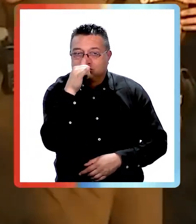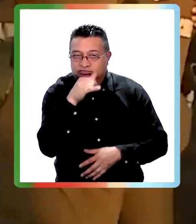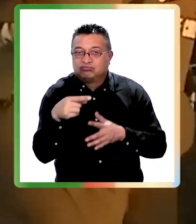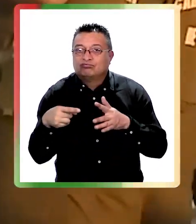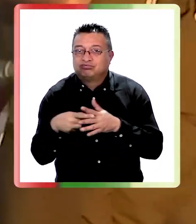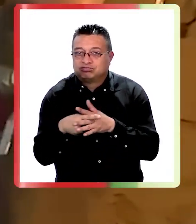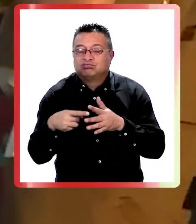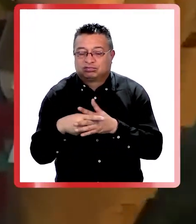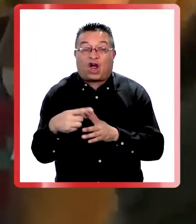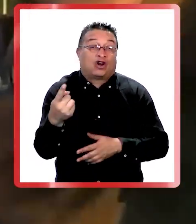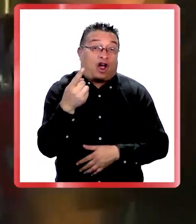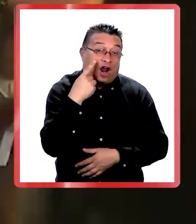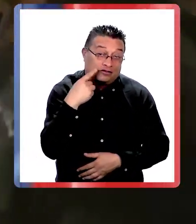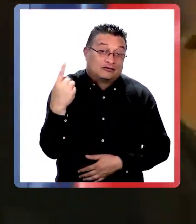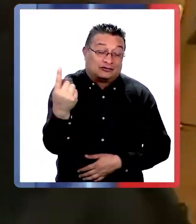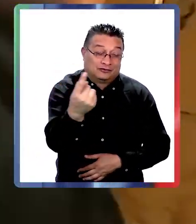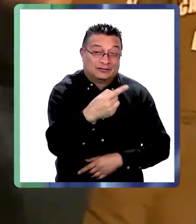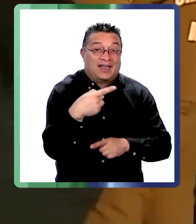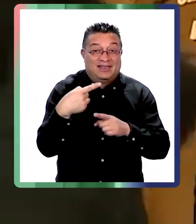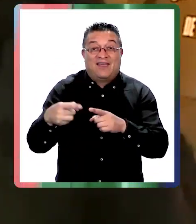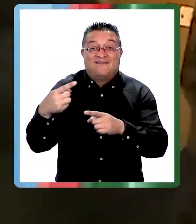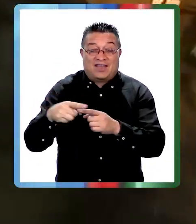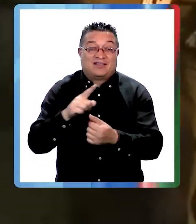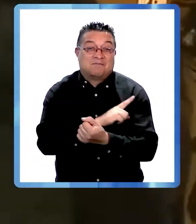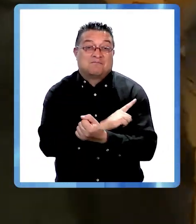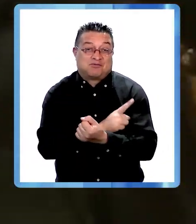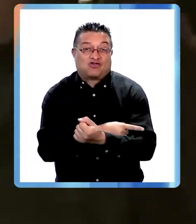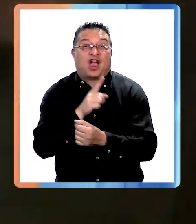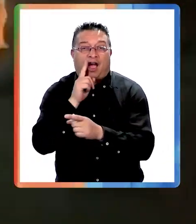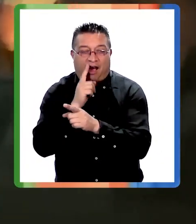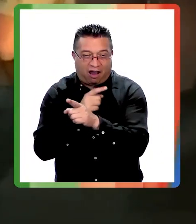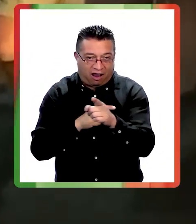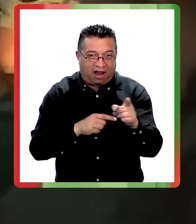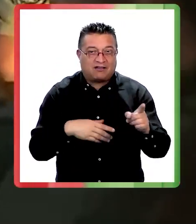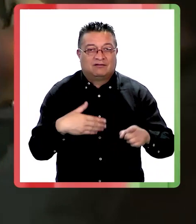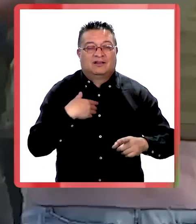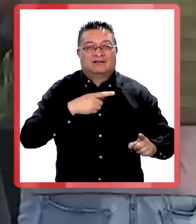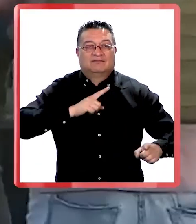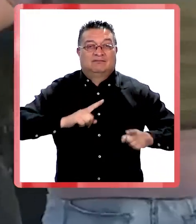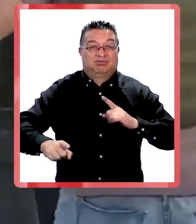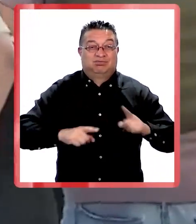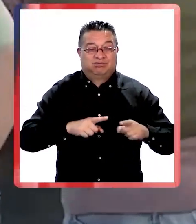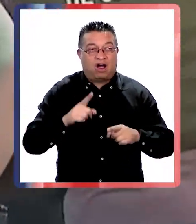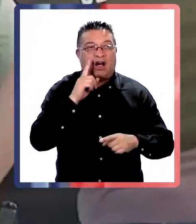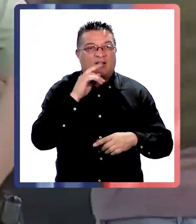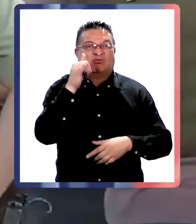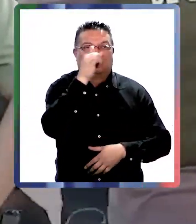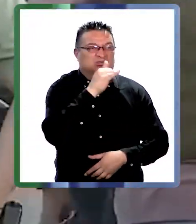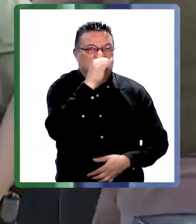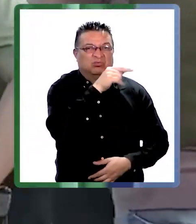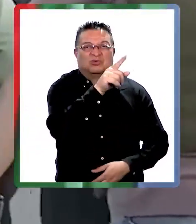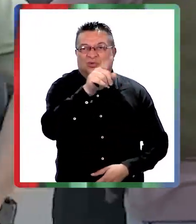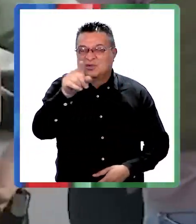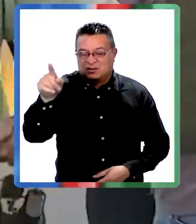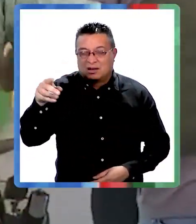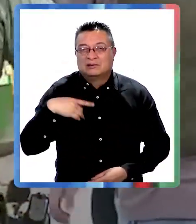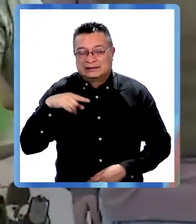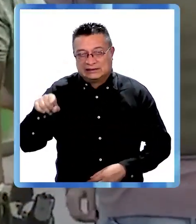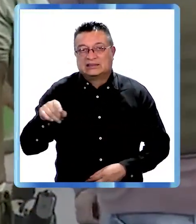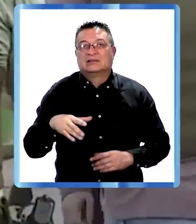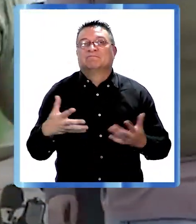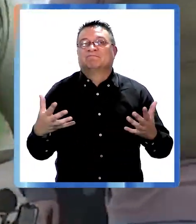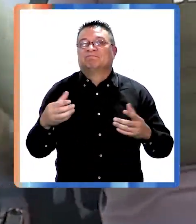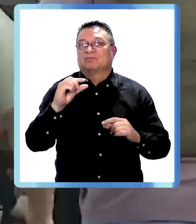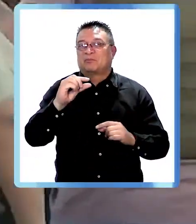sea, casos de corrupción emblemáticos en los diferentes poderes que nos gobiernan. Es un elemento clave